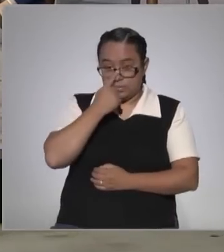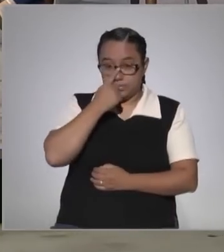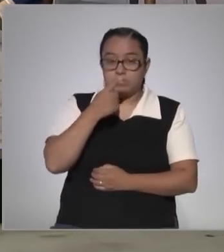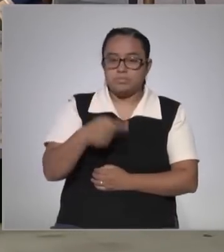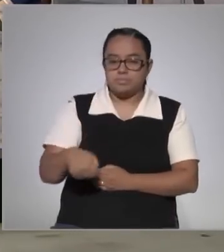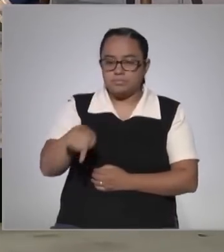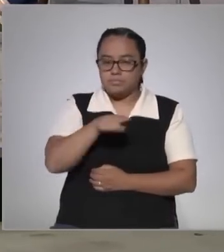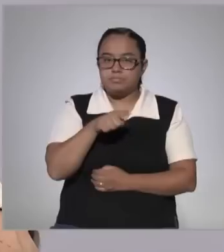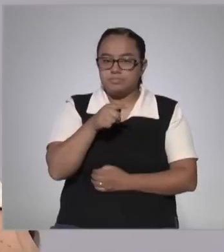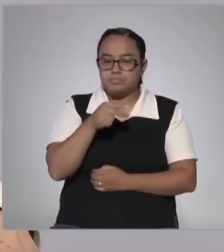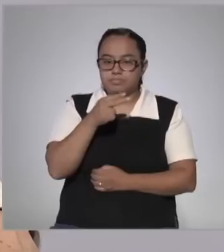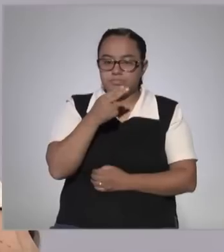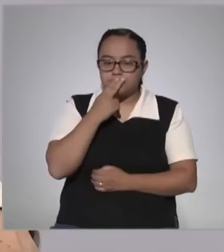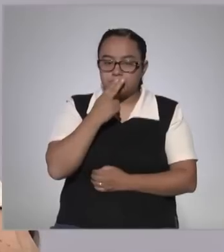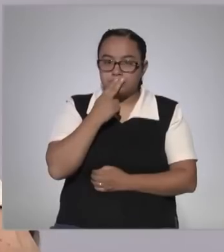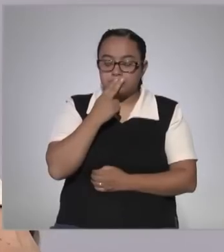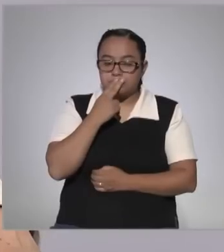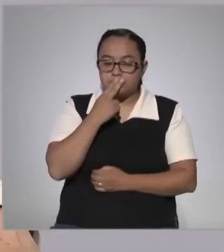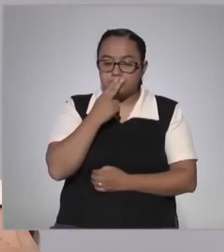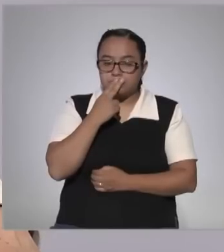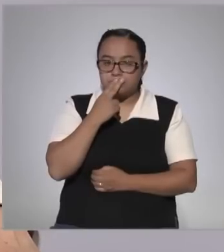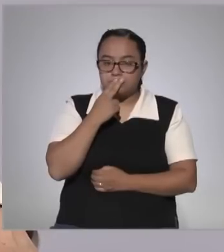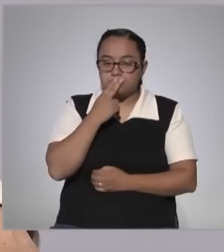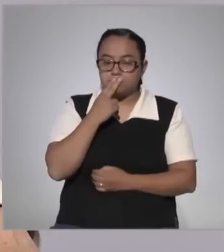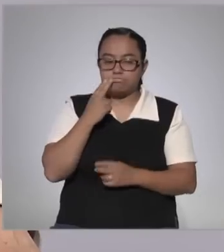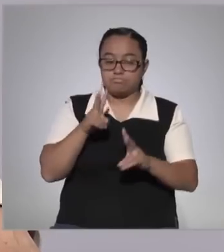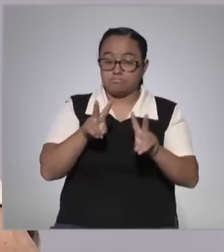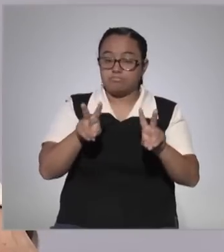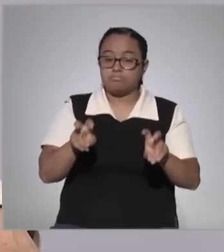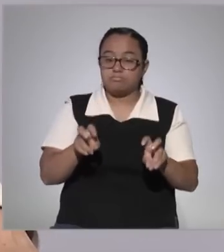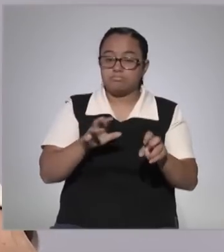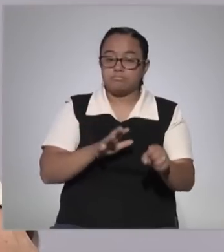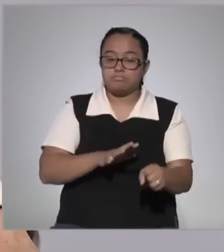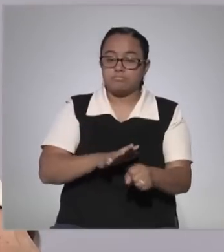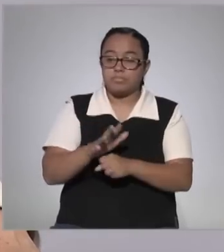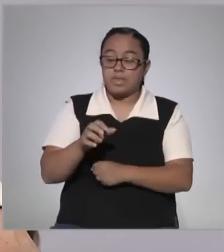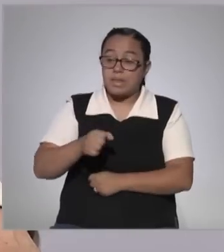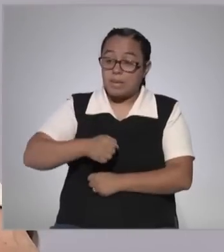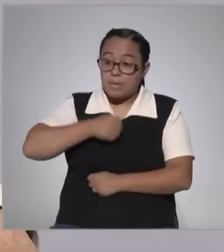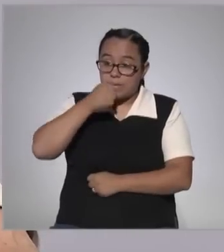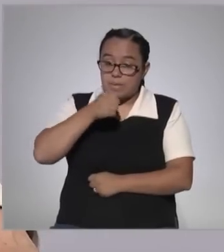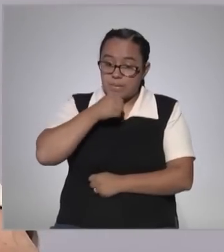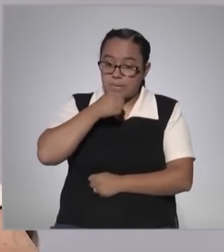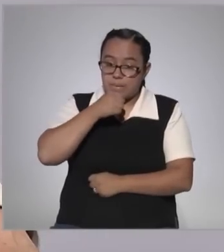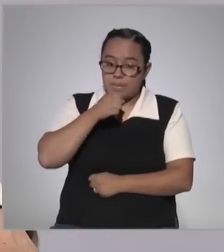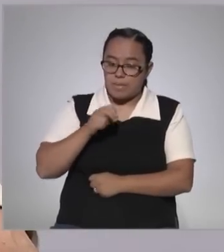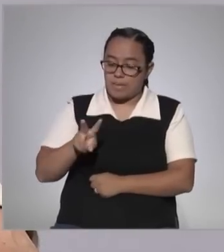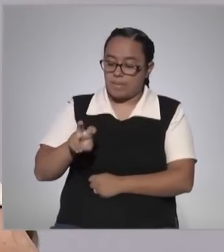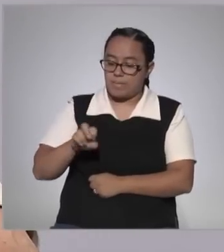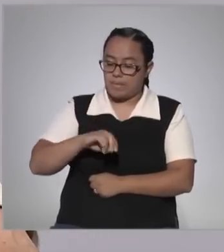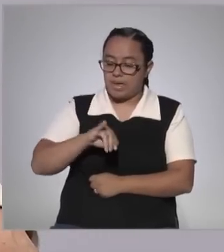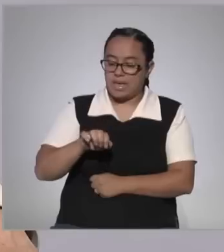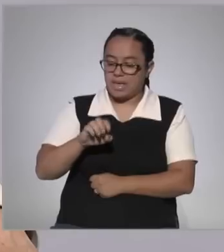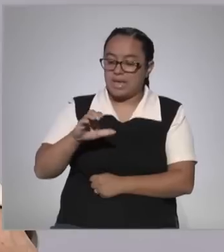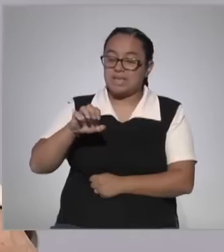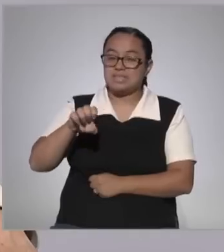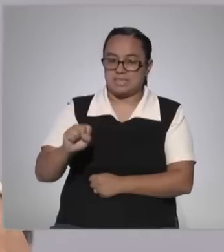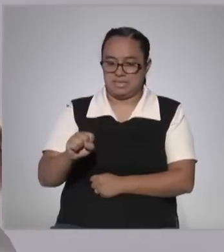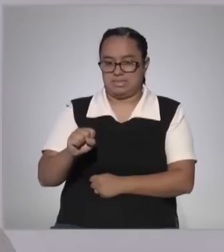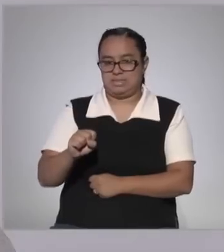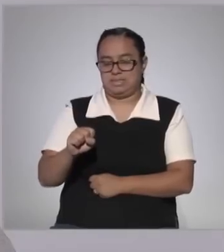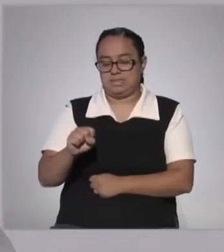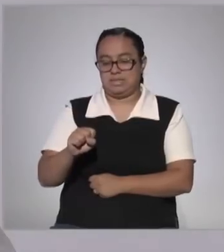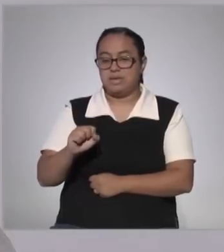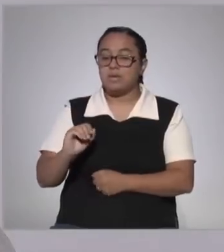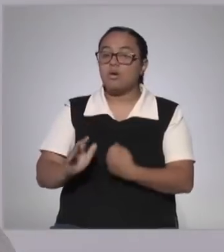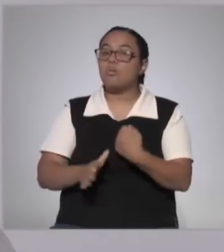utilizar de entrada el tema de vejez. Son vejeces, ¿no? En plural. ¿Por qué?